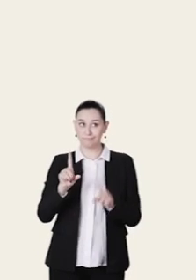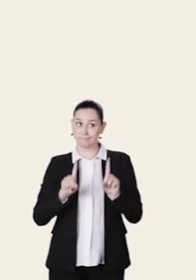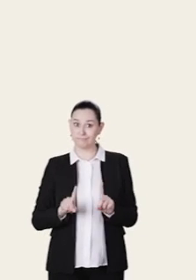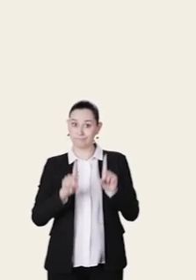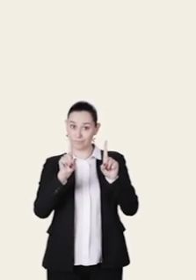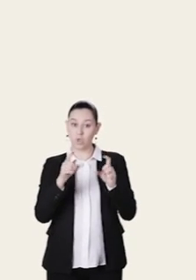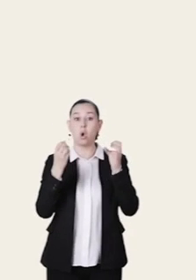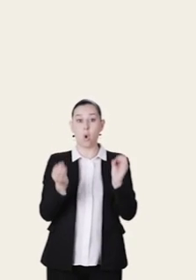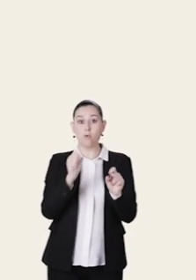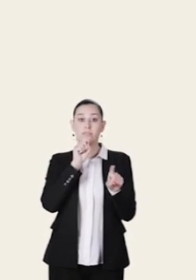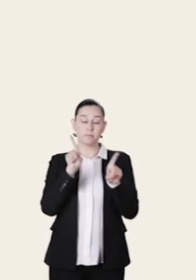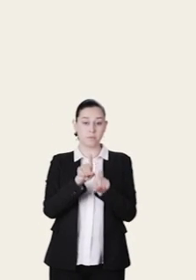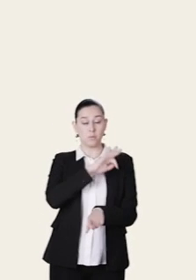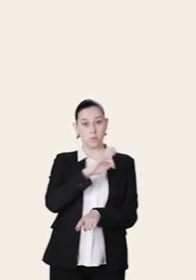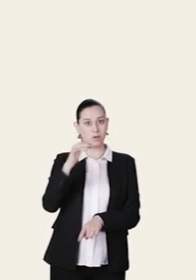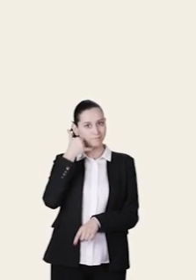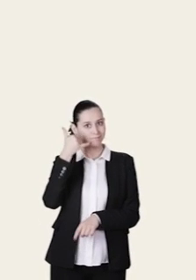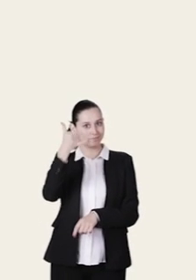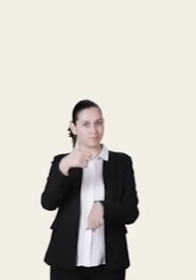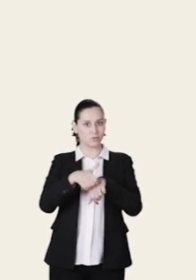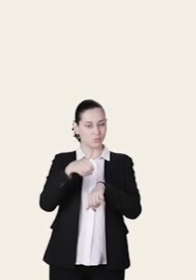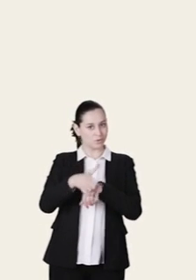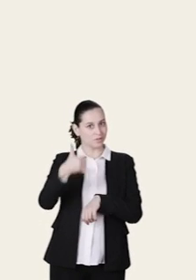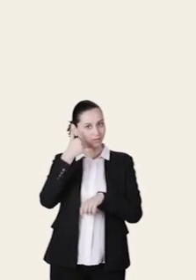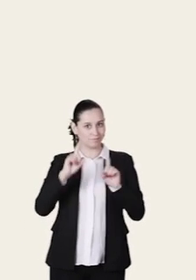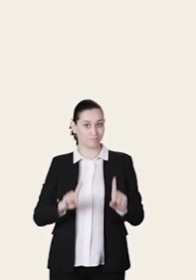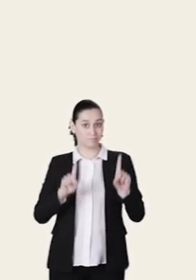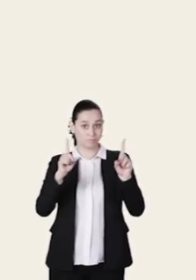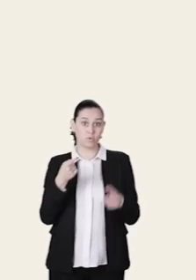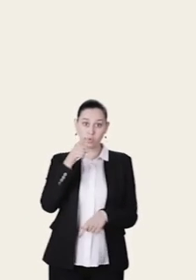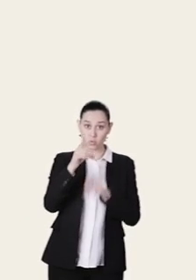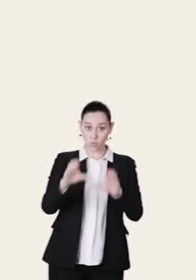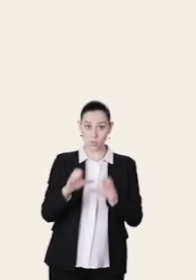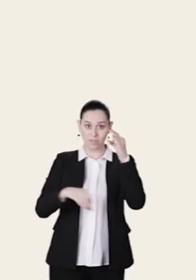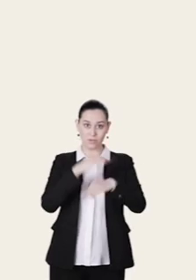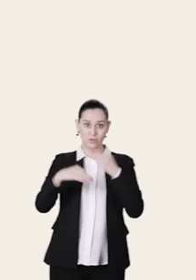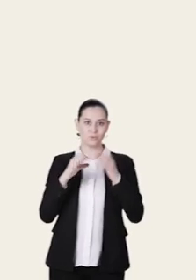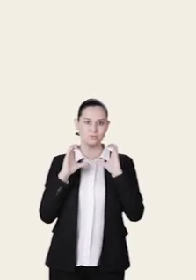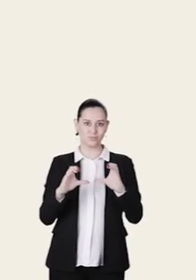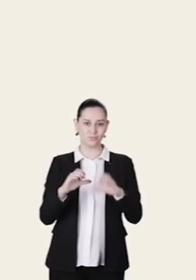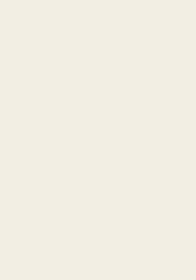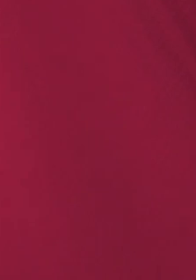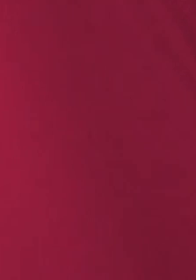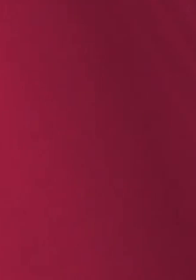gob.mx/coronavirus o llama al 800-0044-800. Si te cuidas tú, nos cuidamos todos. Gobierno.